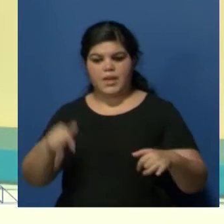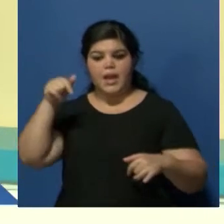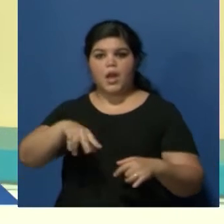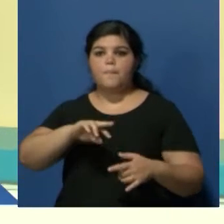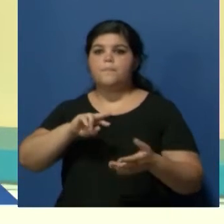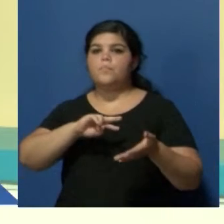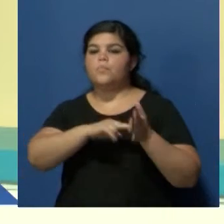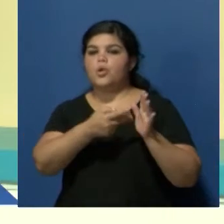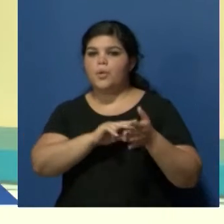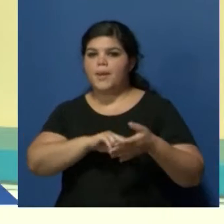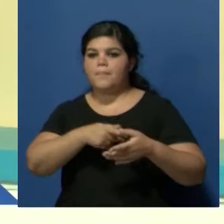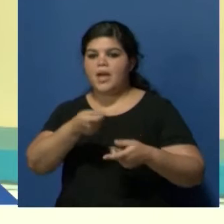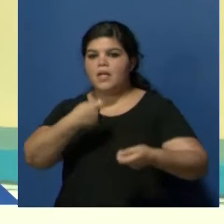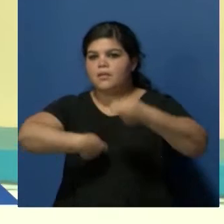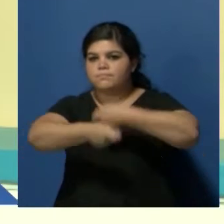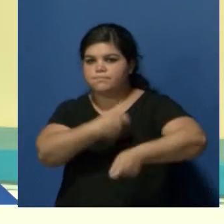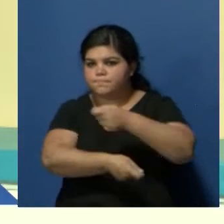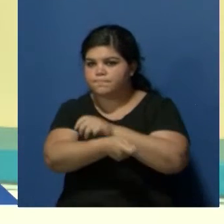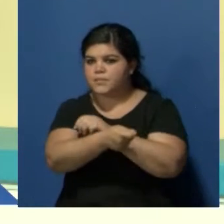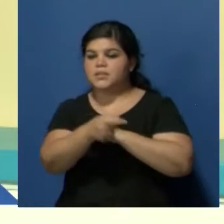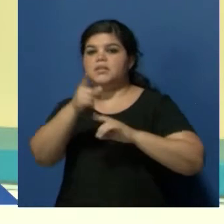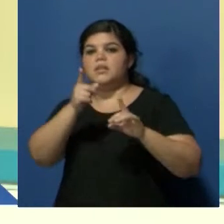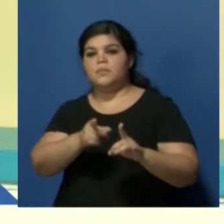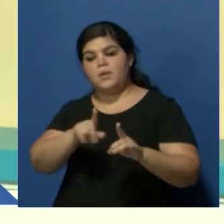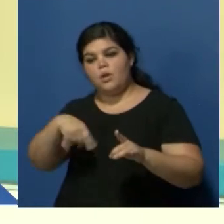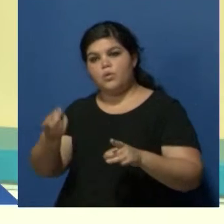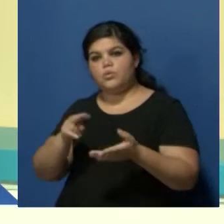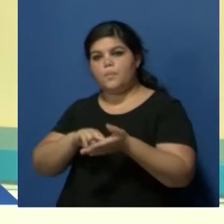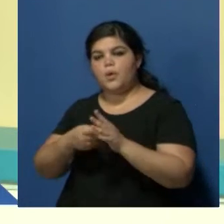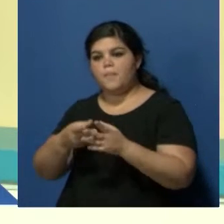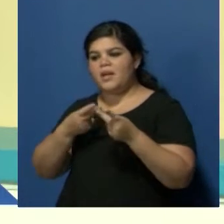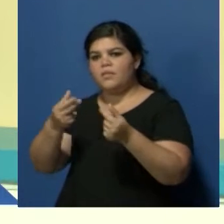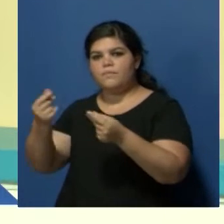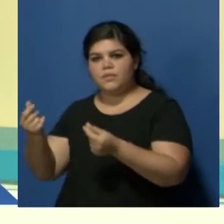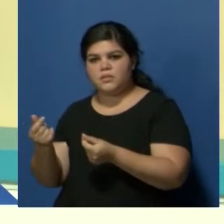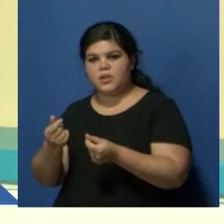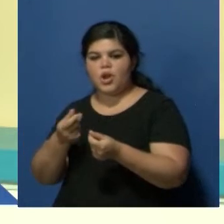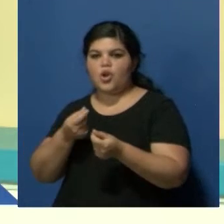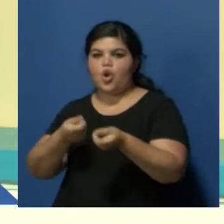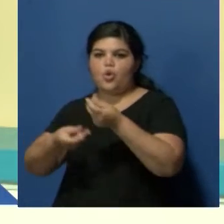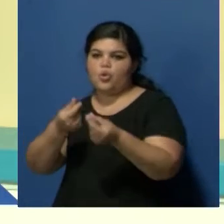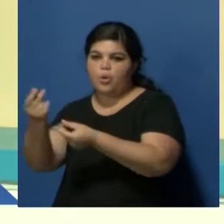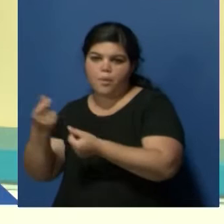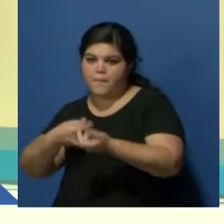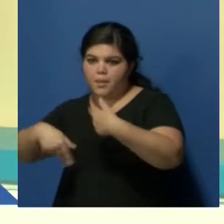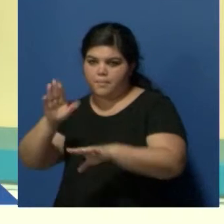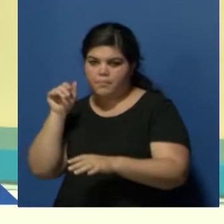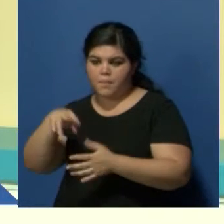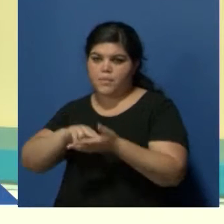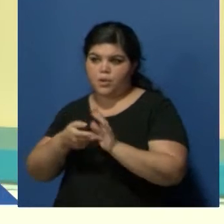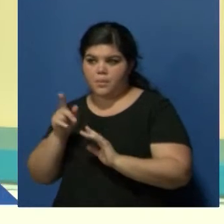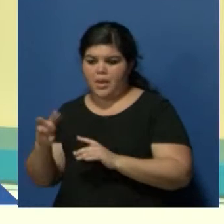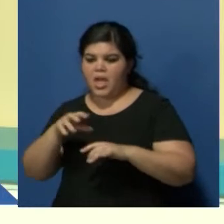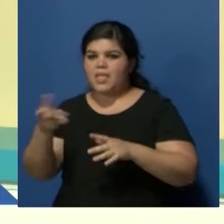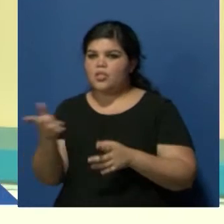problema de seguridad nacional. Sí. ¿Sí? Y por otro lado tiene un problema de consumos problemáticos. Bien. No es lo mismo. Entiendo que este